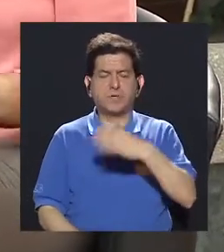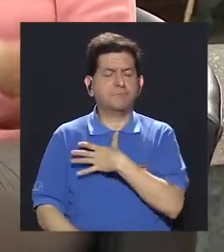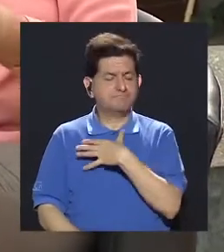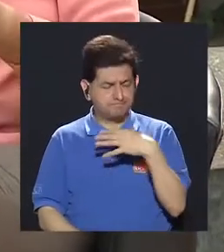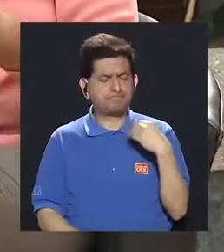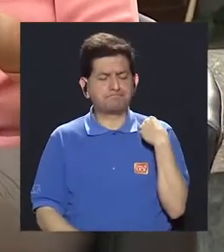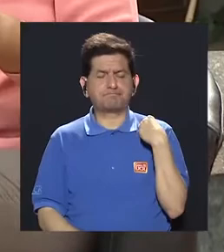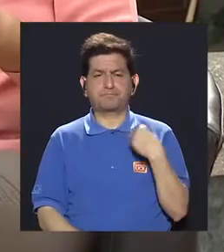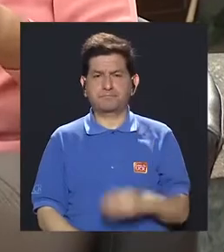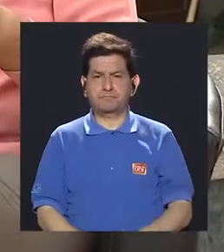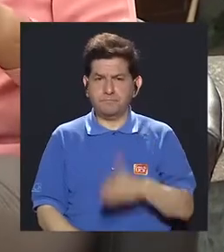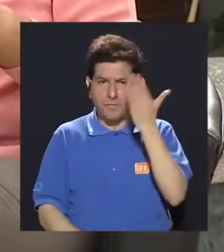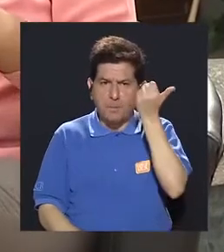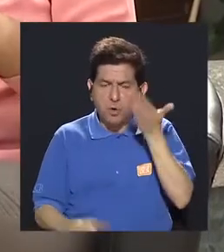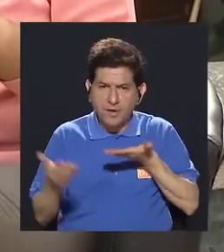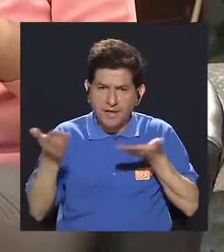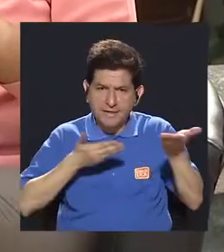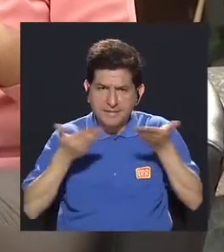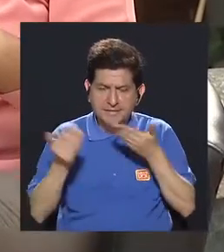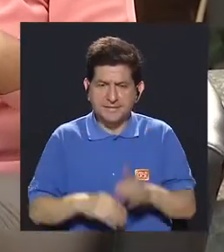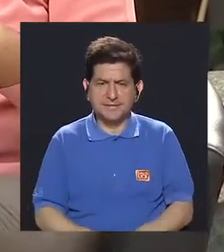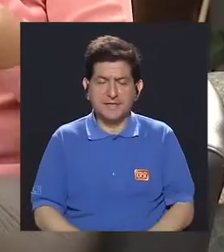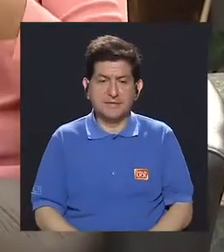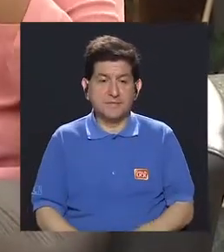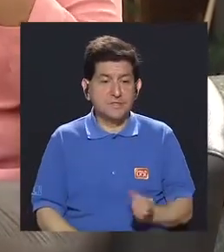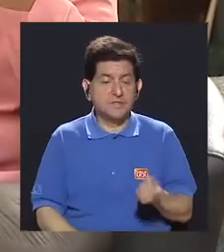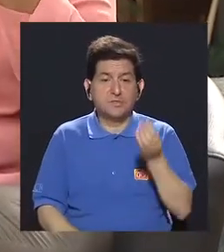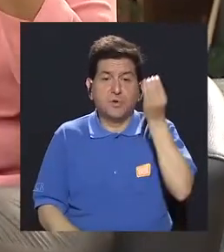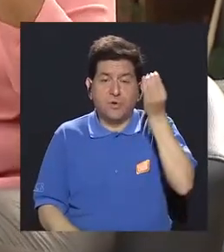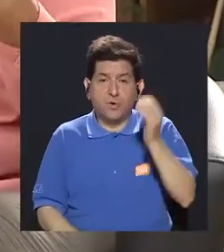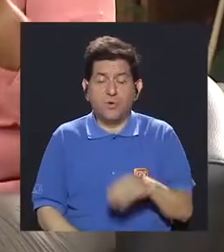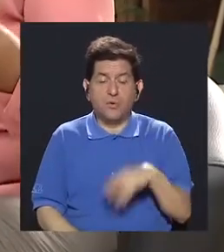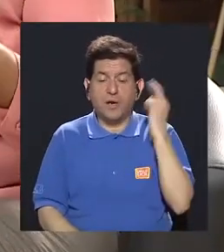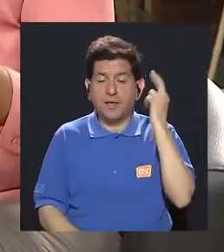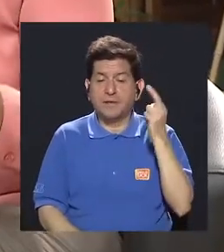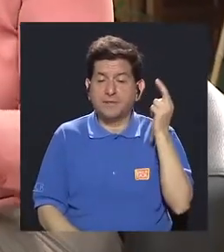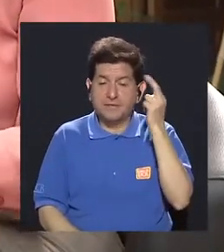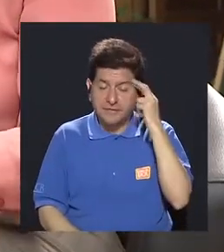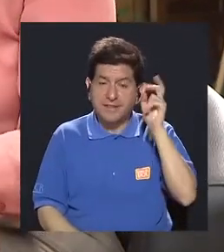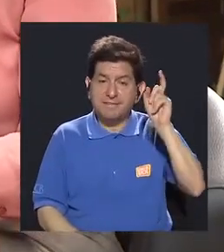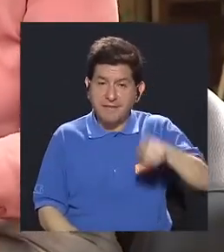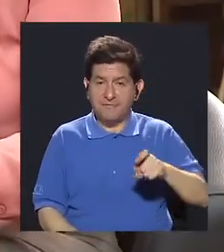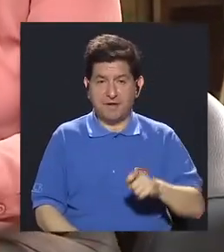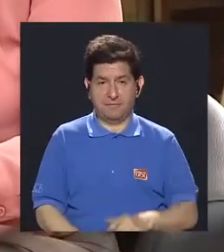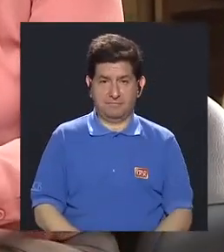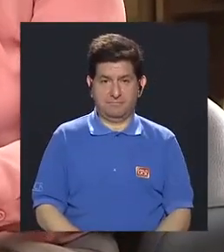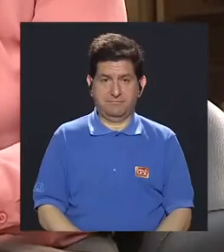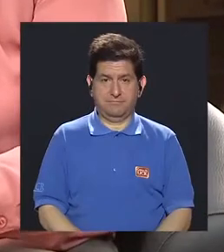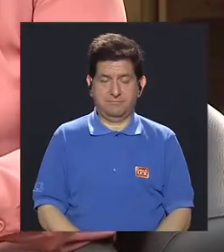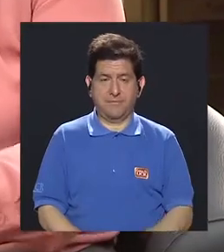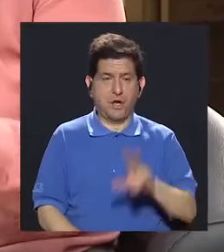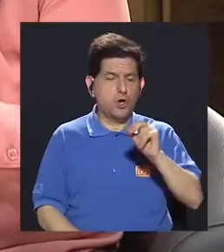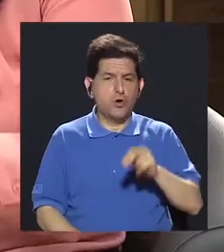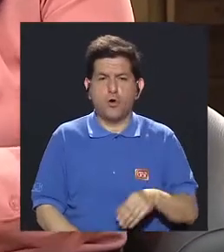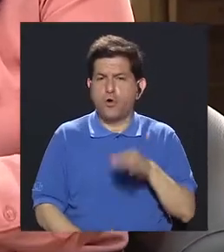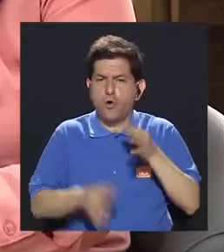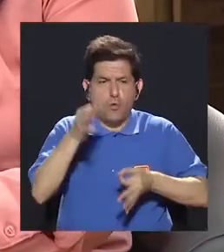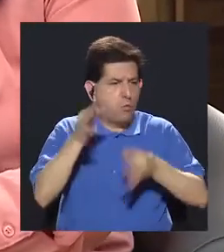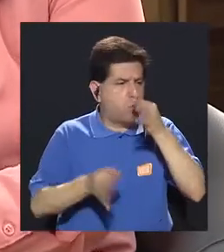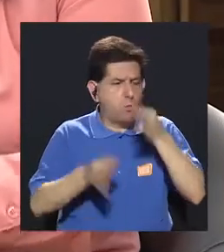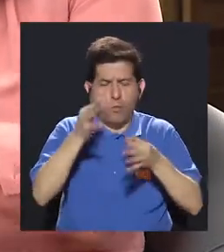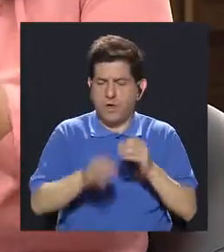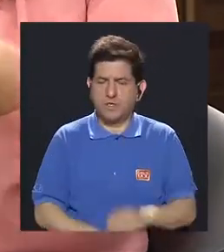muy gustado porque es un servicio en el cual se pone al chico o a la chica a reflexionar, ¿verdad? No hay, no se